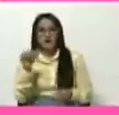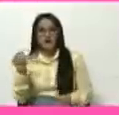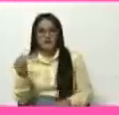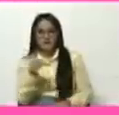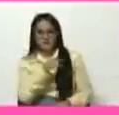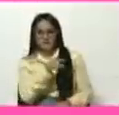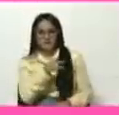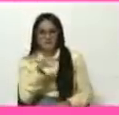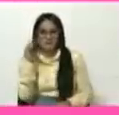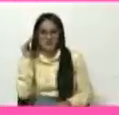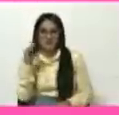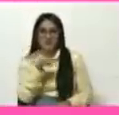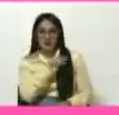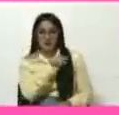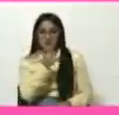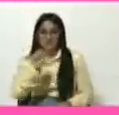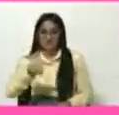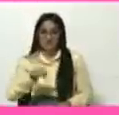militar.